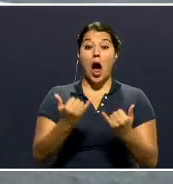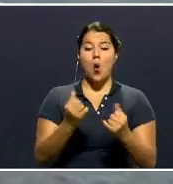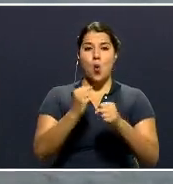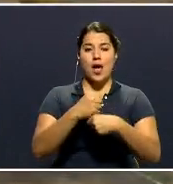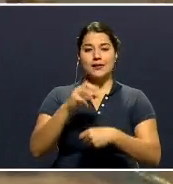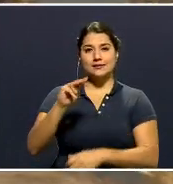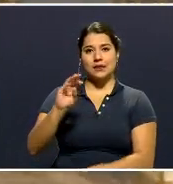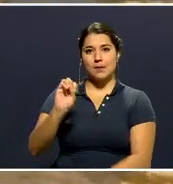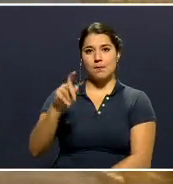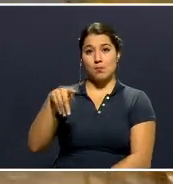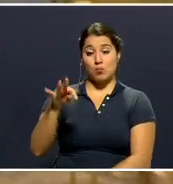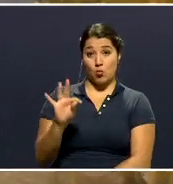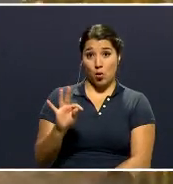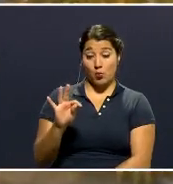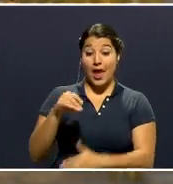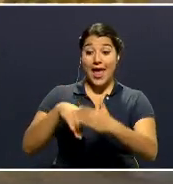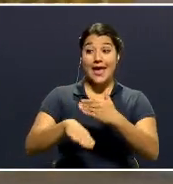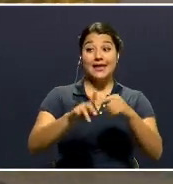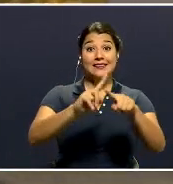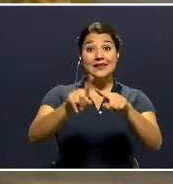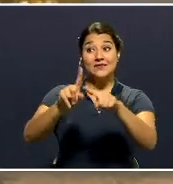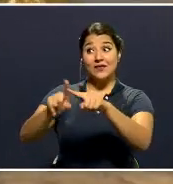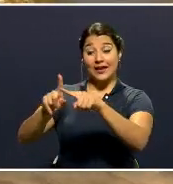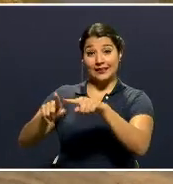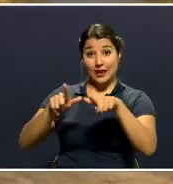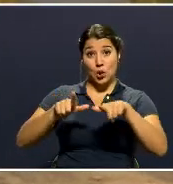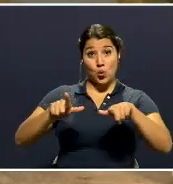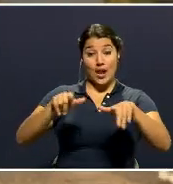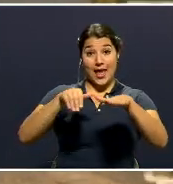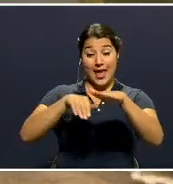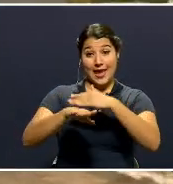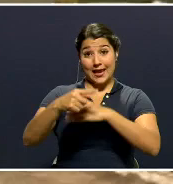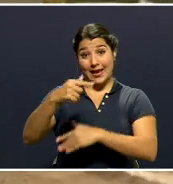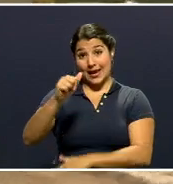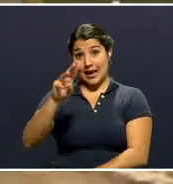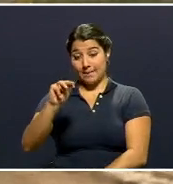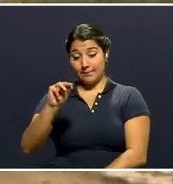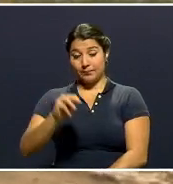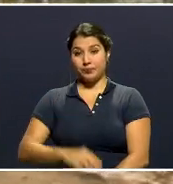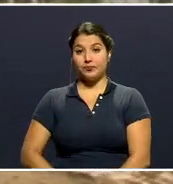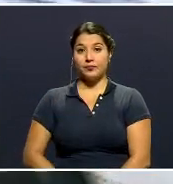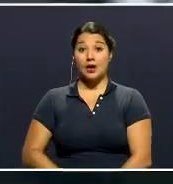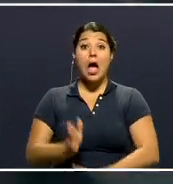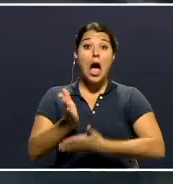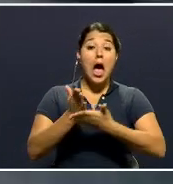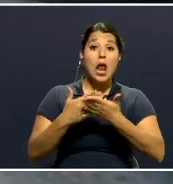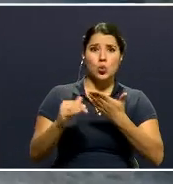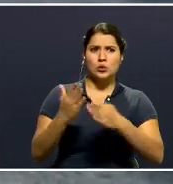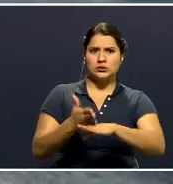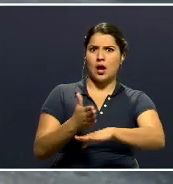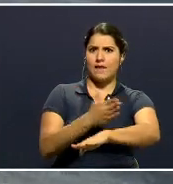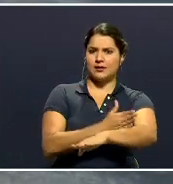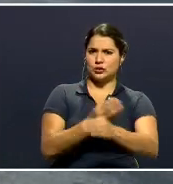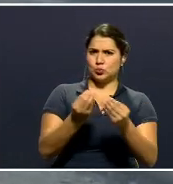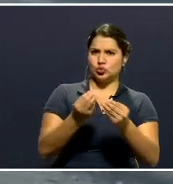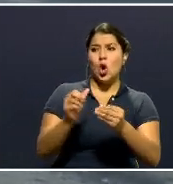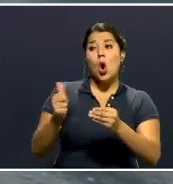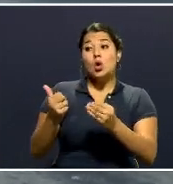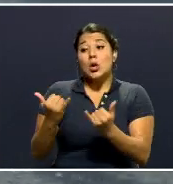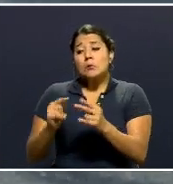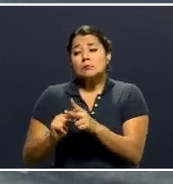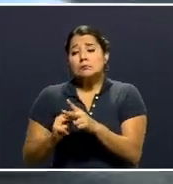está ejecutando en este momento en diferentes sectores del gran área metropolitana. Algunas de ellas con avance importante y otras